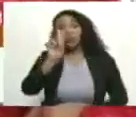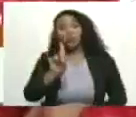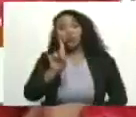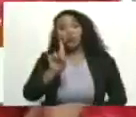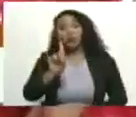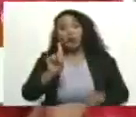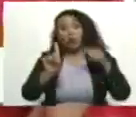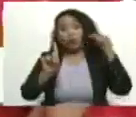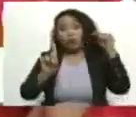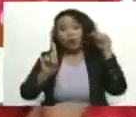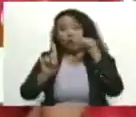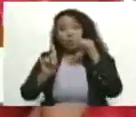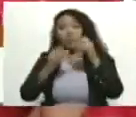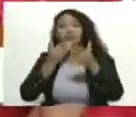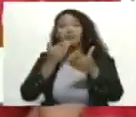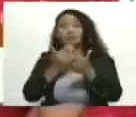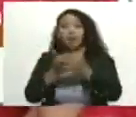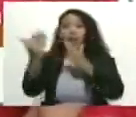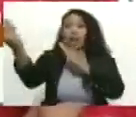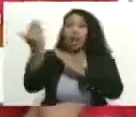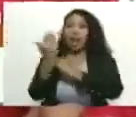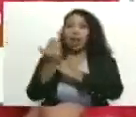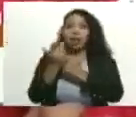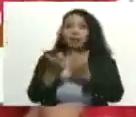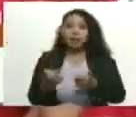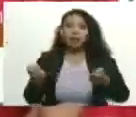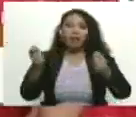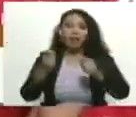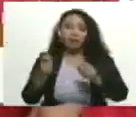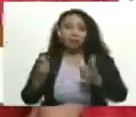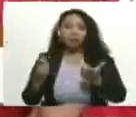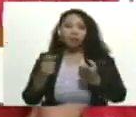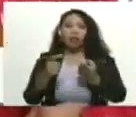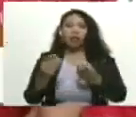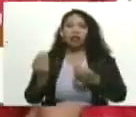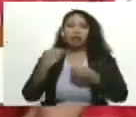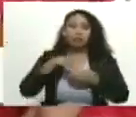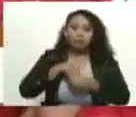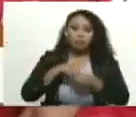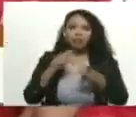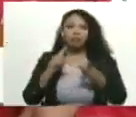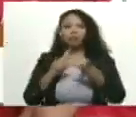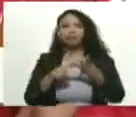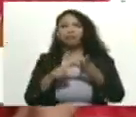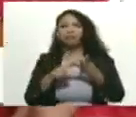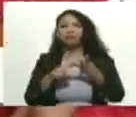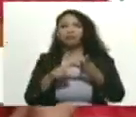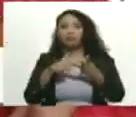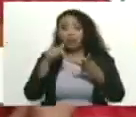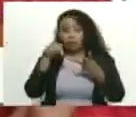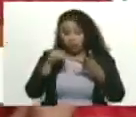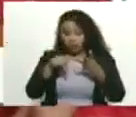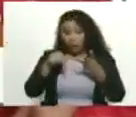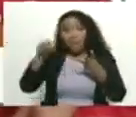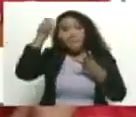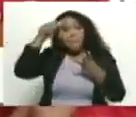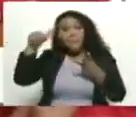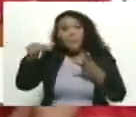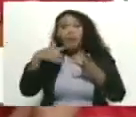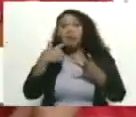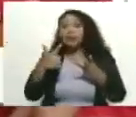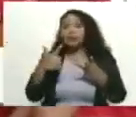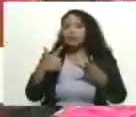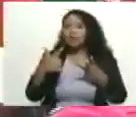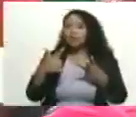A esos que pidieron sanciones, bloqueos, invasiones. Desde aquí, desde los pueblos, hay que decirle, no